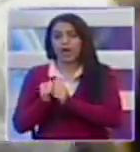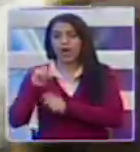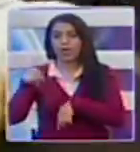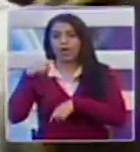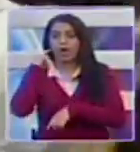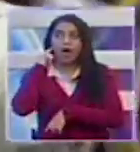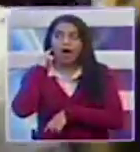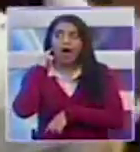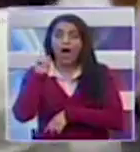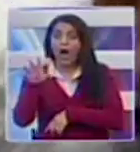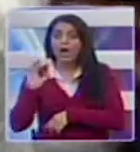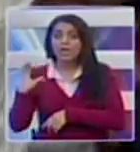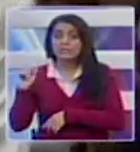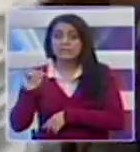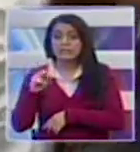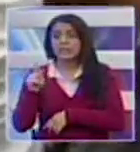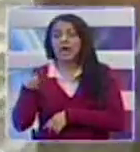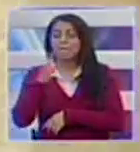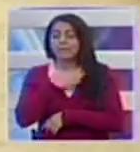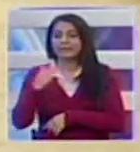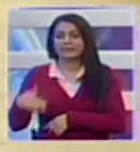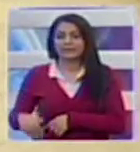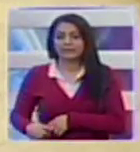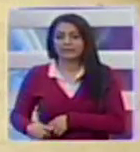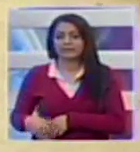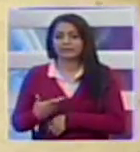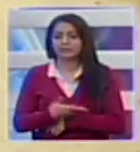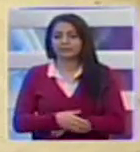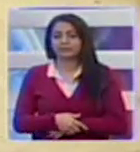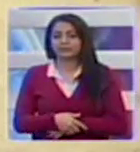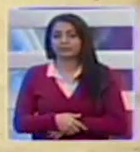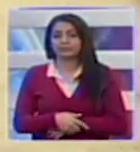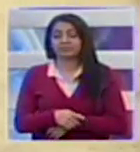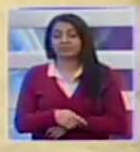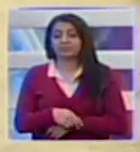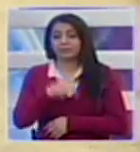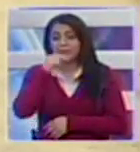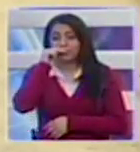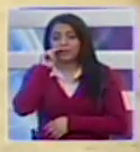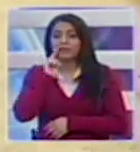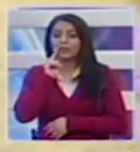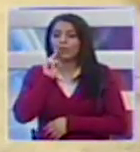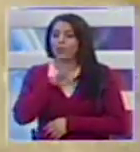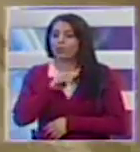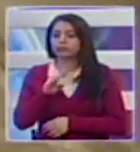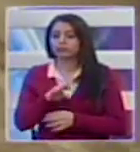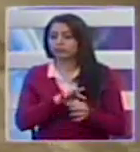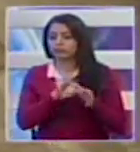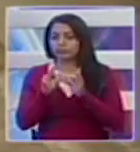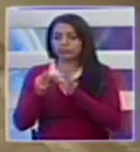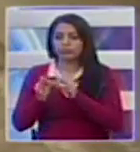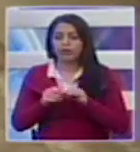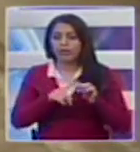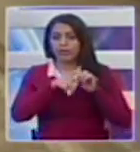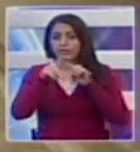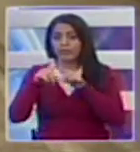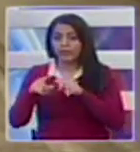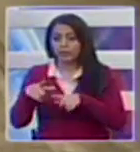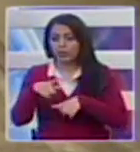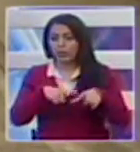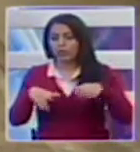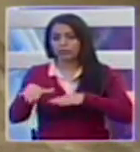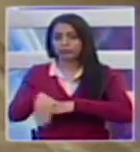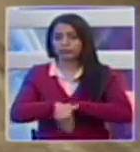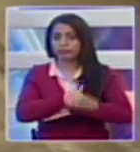presidente. En este espacio el alcalde Jaime Nebot inauguró los trabajos de regeneración urbana e hizo énfasis a